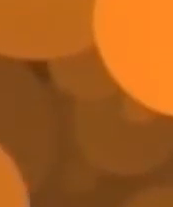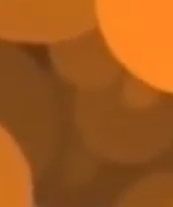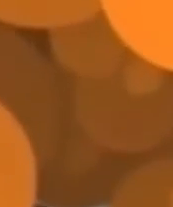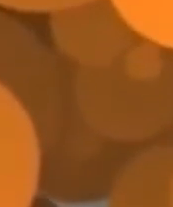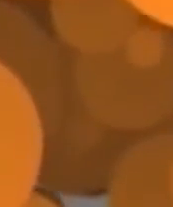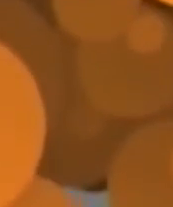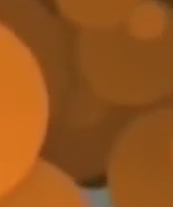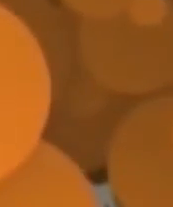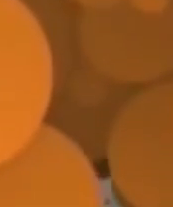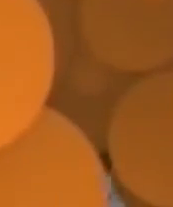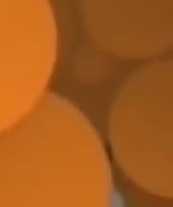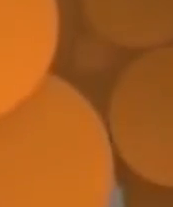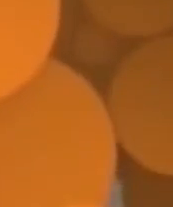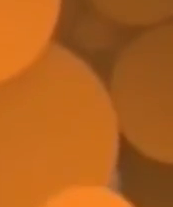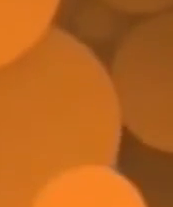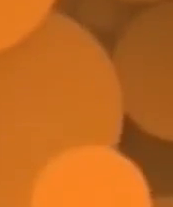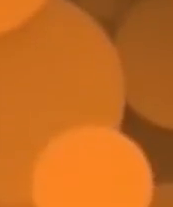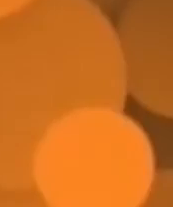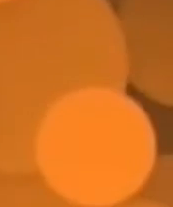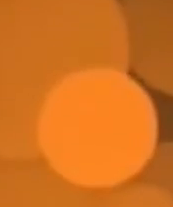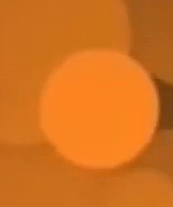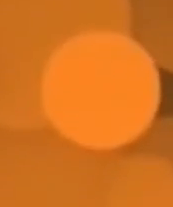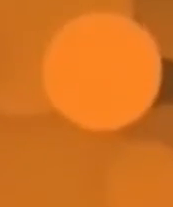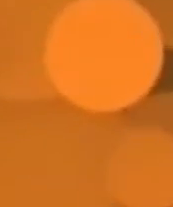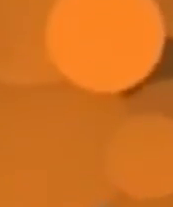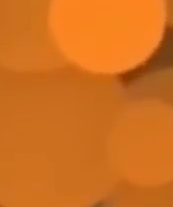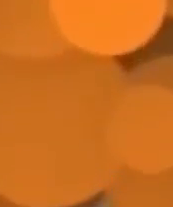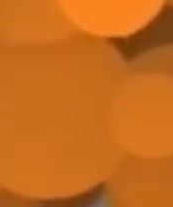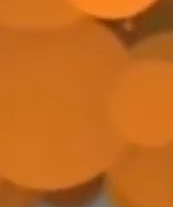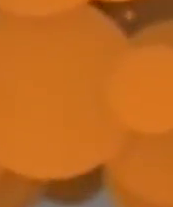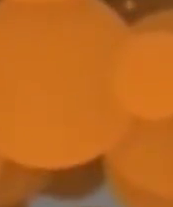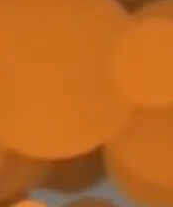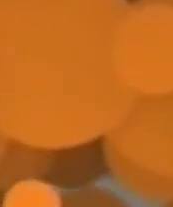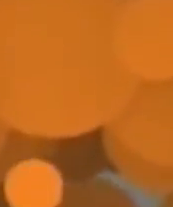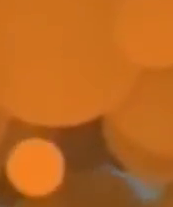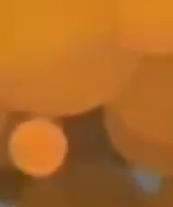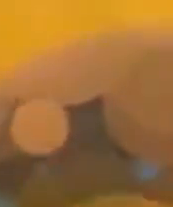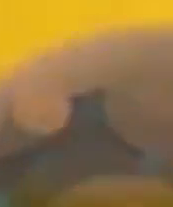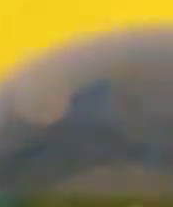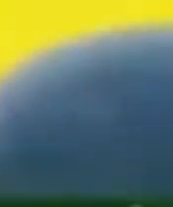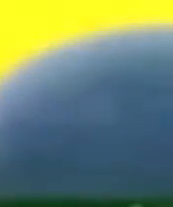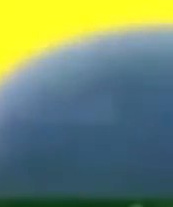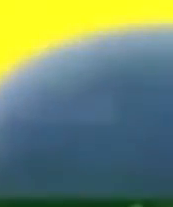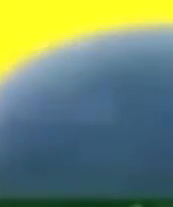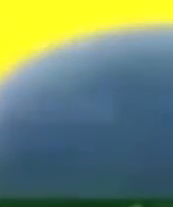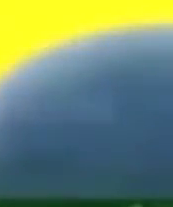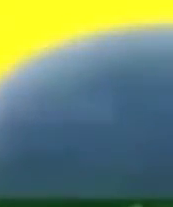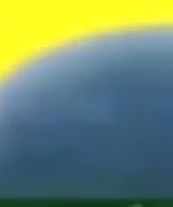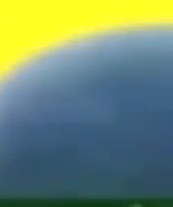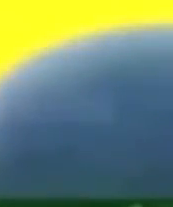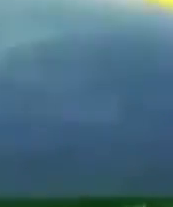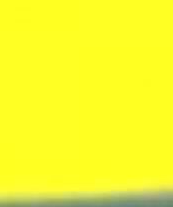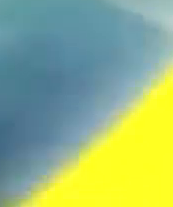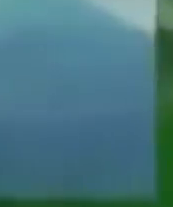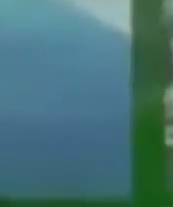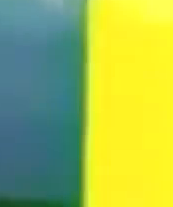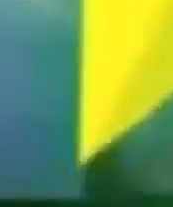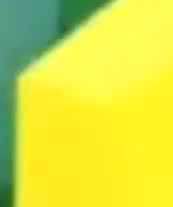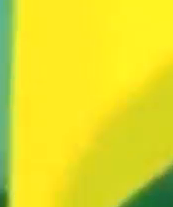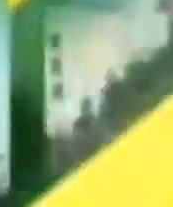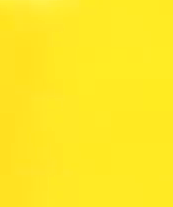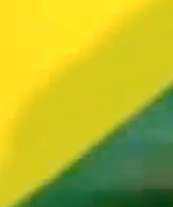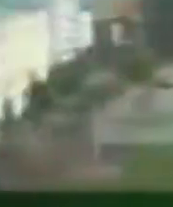Telecaribe, 30 años de historias.